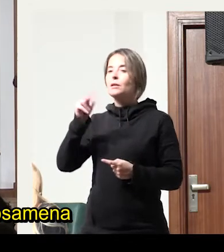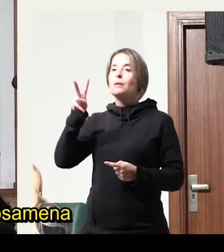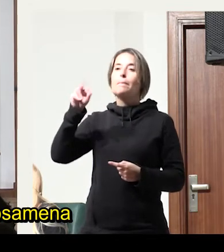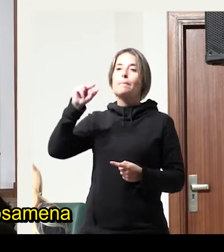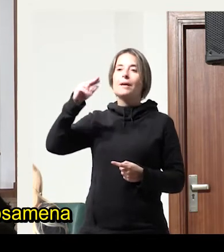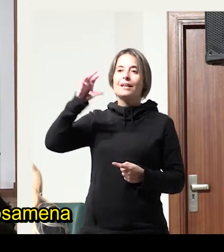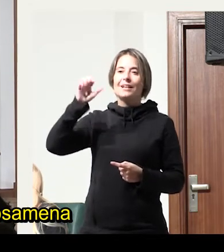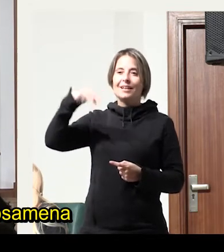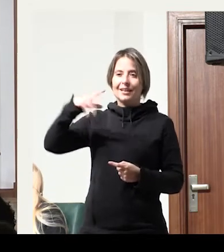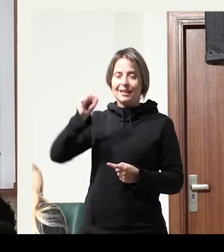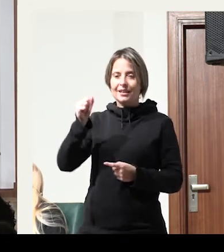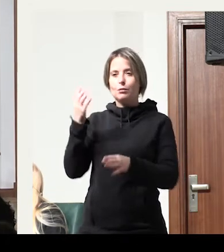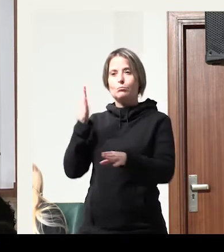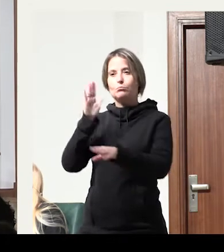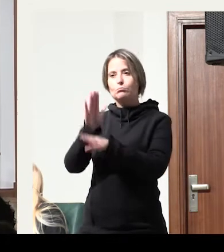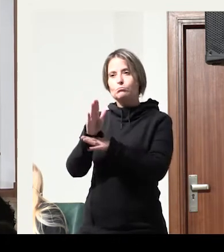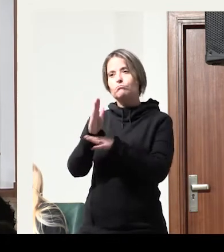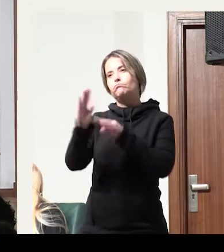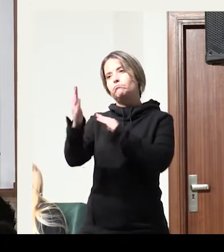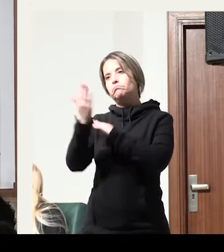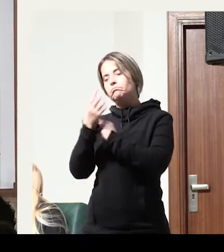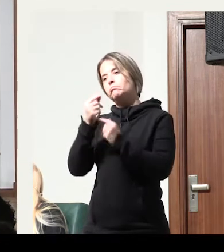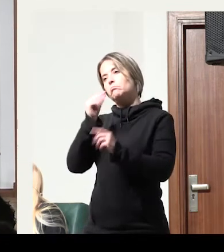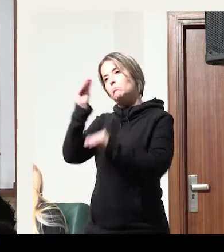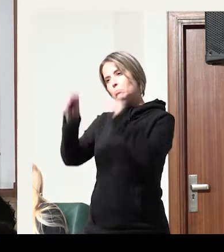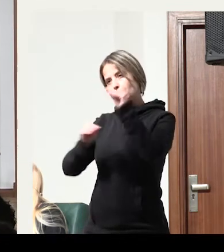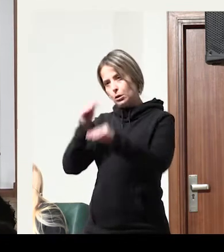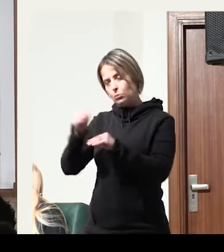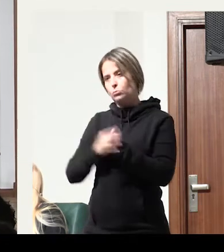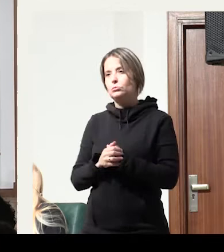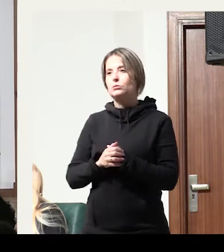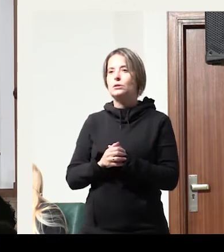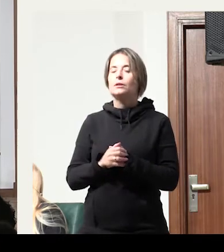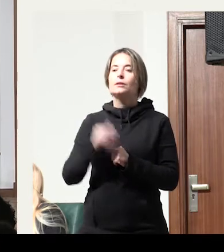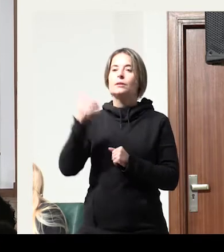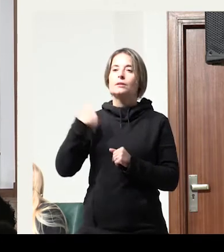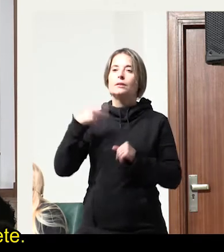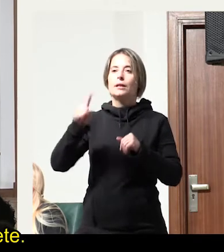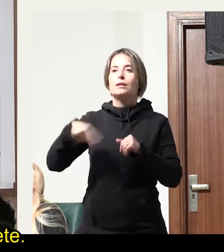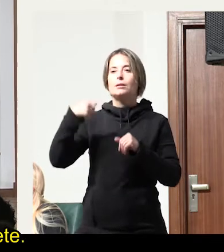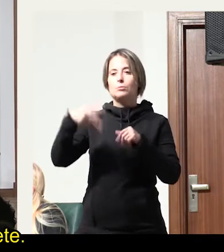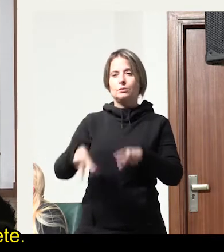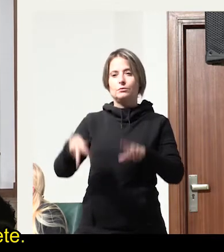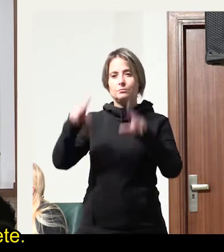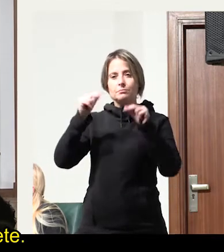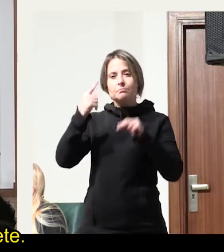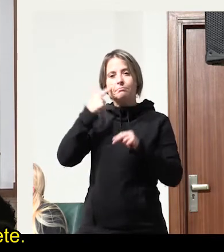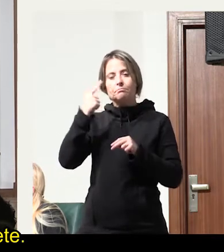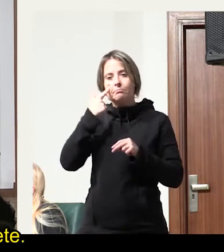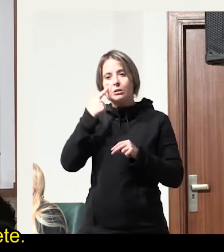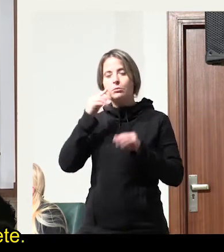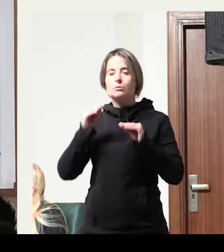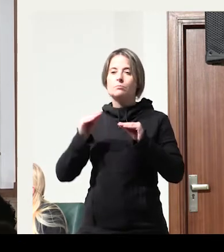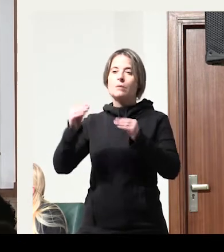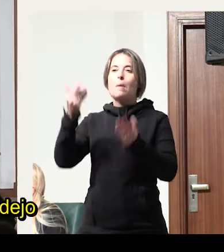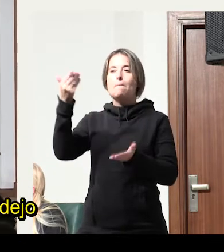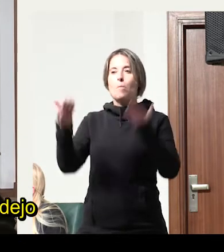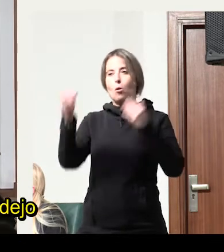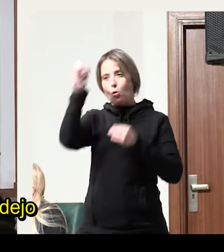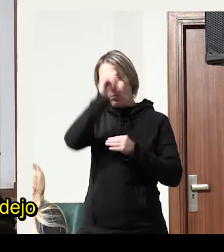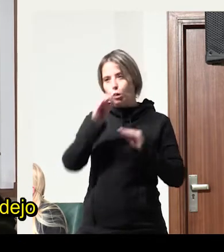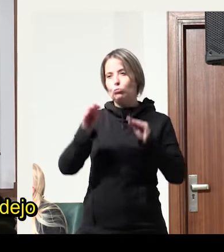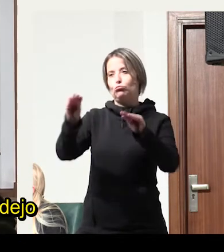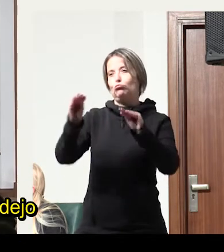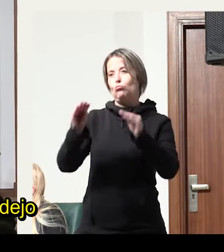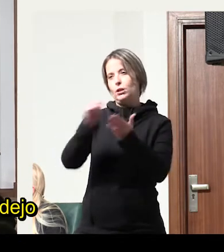proposamena azalduko dizue. Ekitaldearen amaieran, nire lankideek irten ahala balorezu txiki bat egingo dizuete.